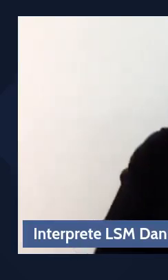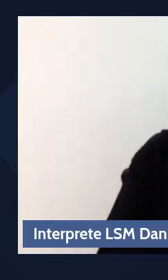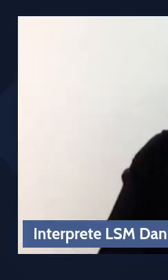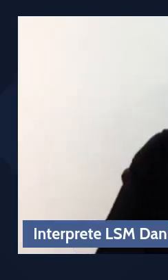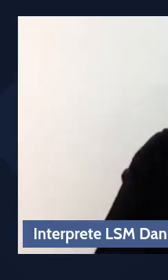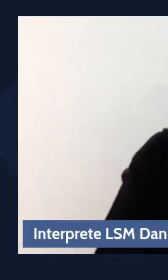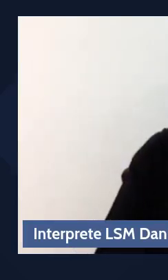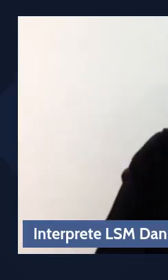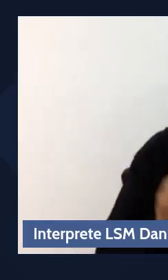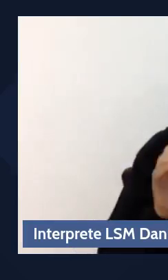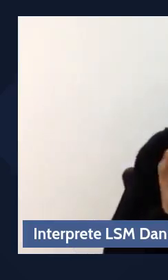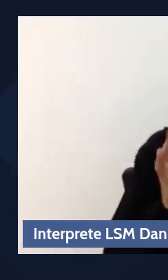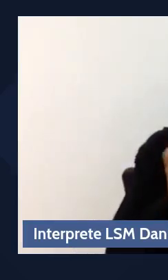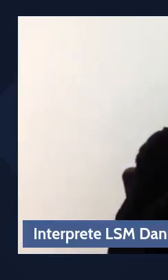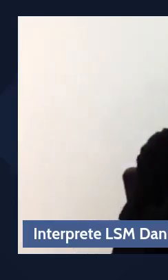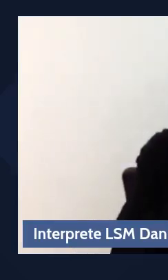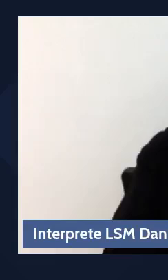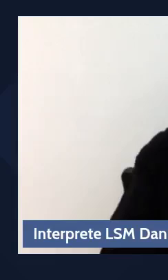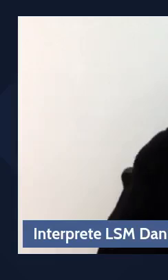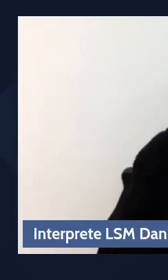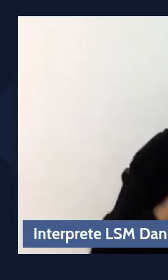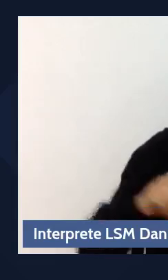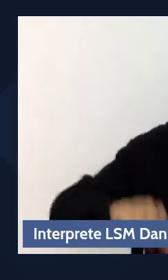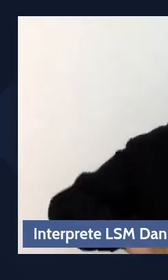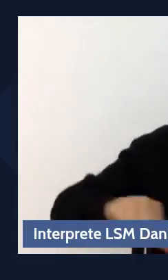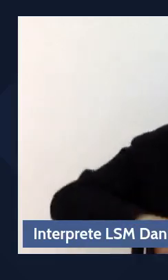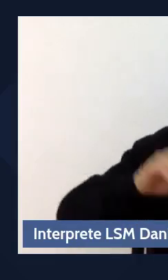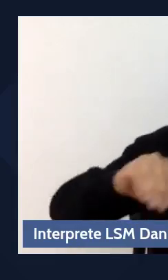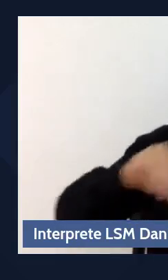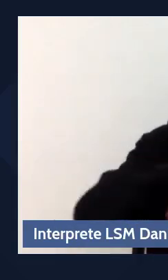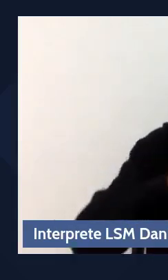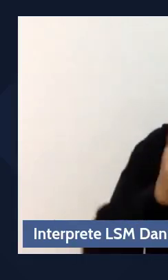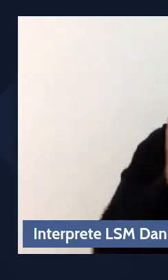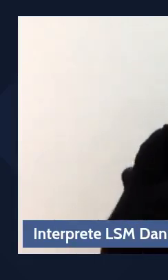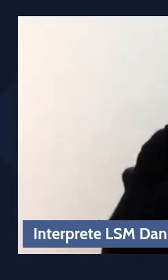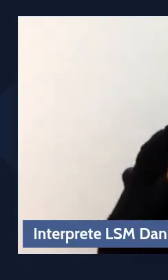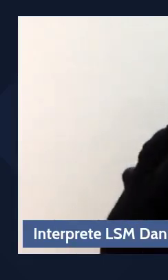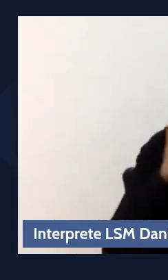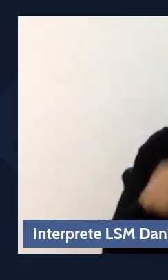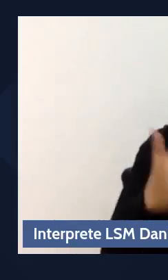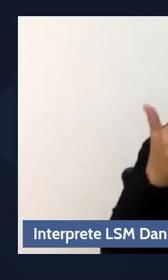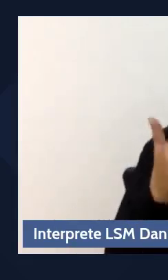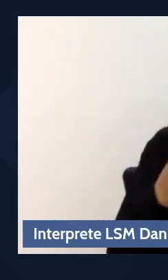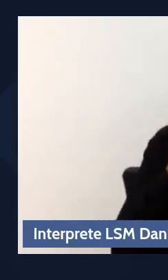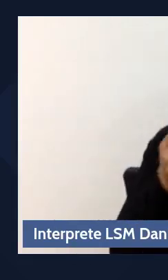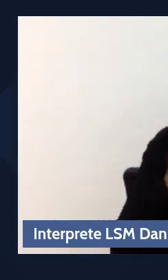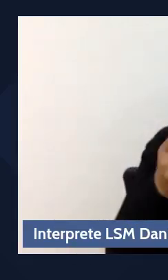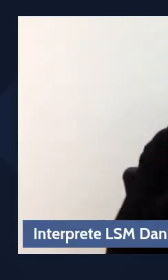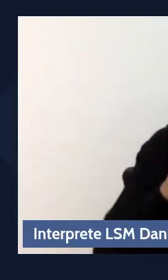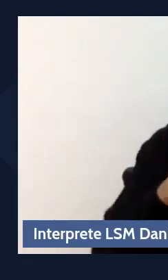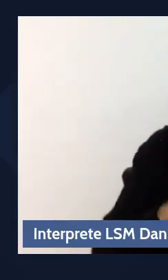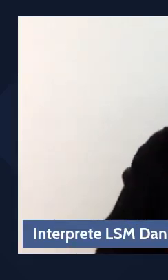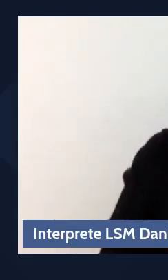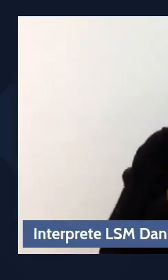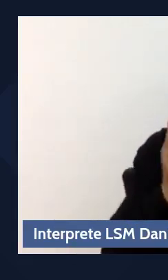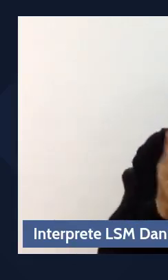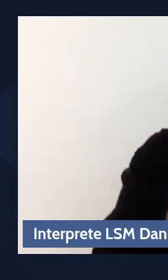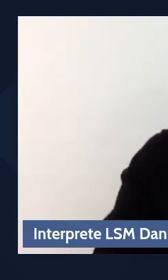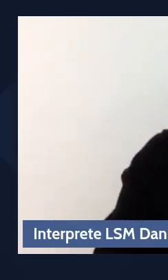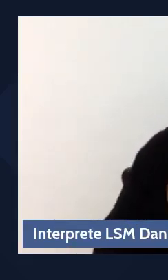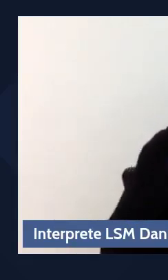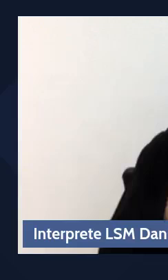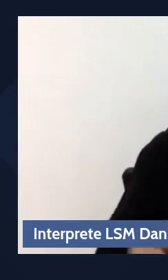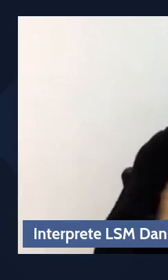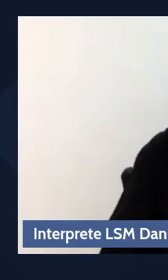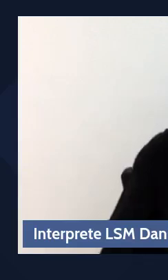Por diversas circunstancias, hay diversas actividades que hacer, pero bueno, aquí estamos con esta parte del compromiso, ¿sí? Y bueno, pues cuando gusten